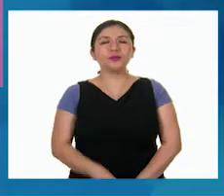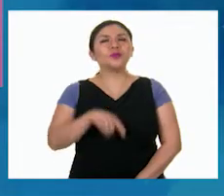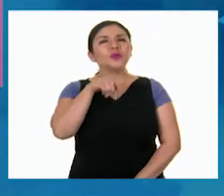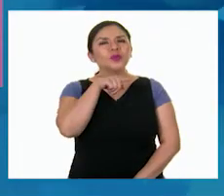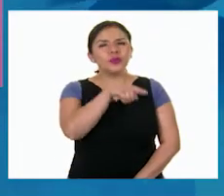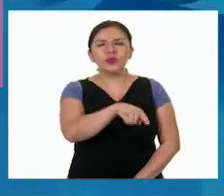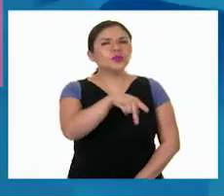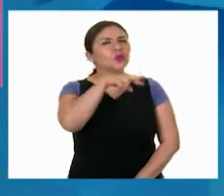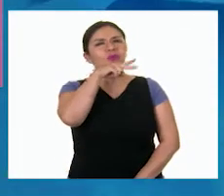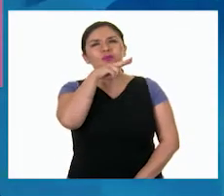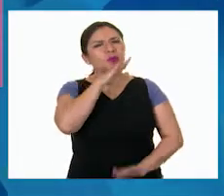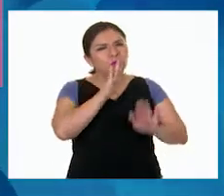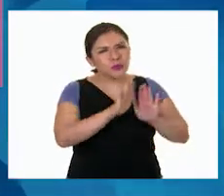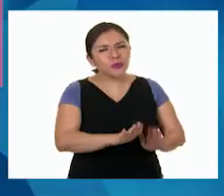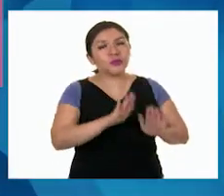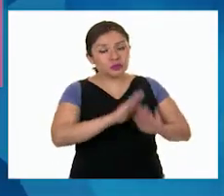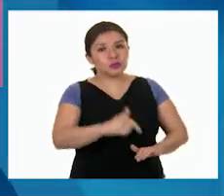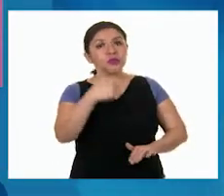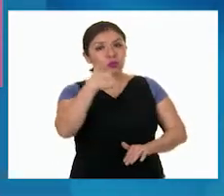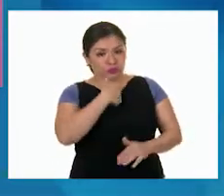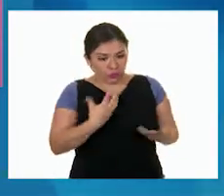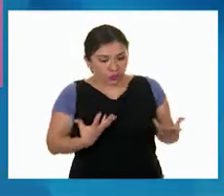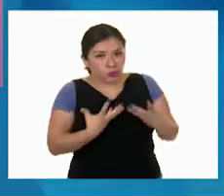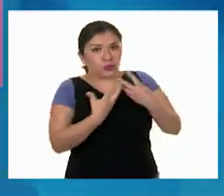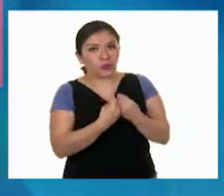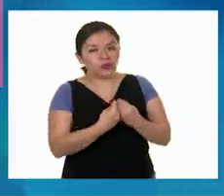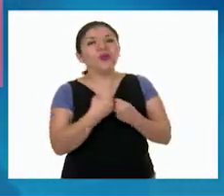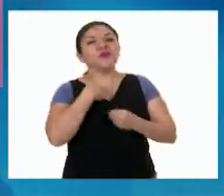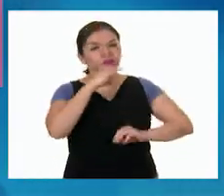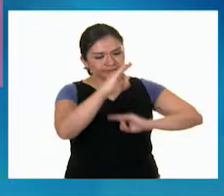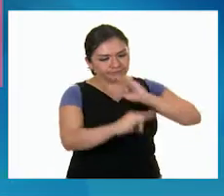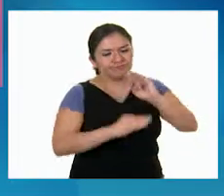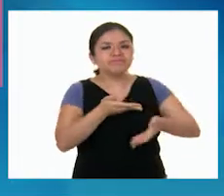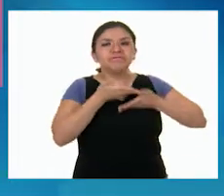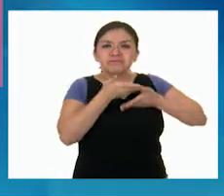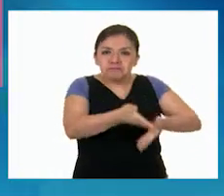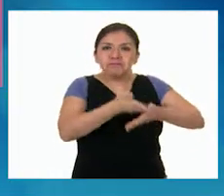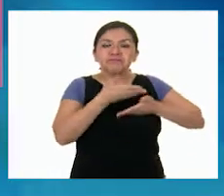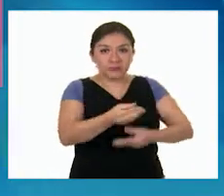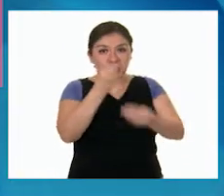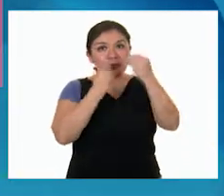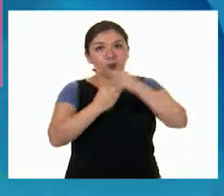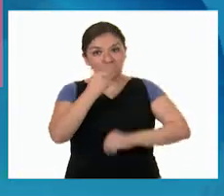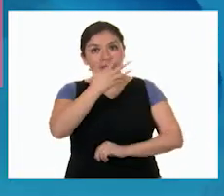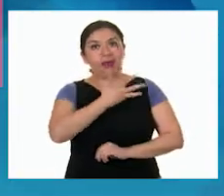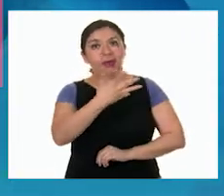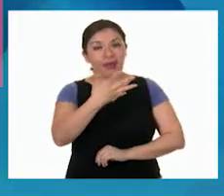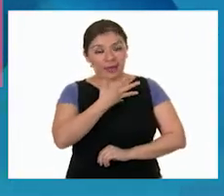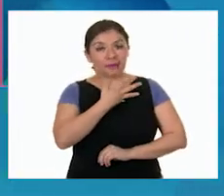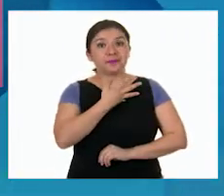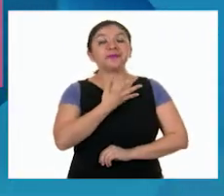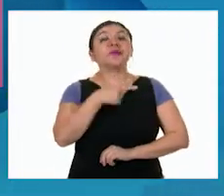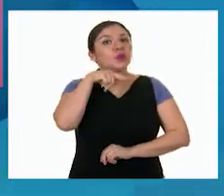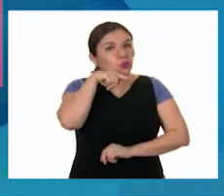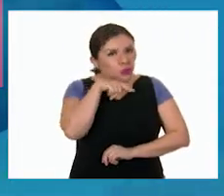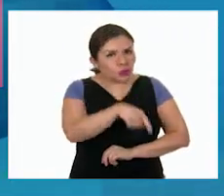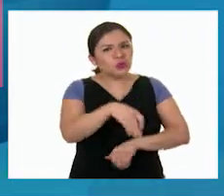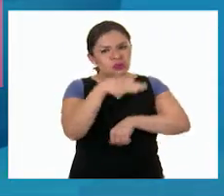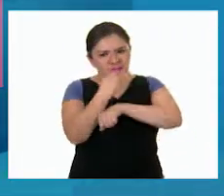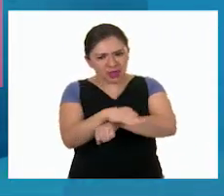preocupes, cigarra. Conmigo tendrá sustento y comida. Mientras